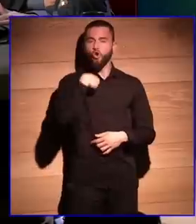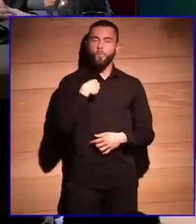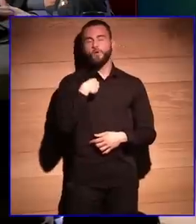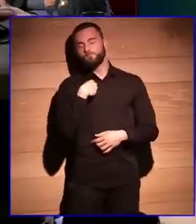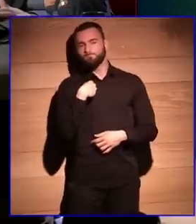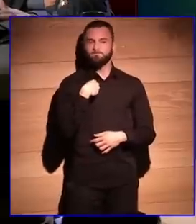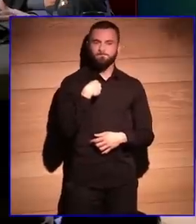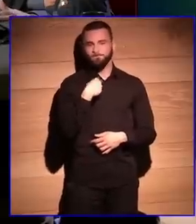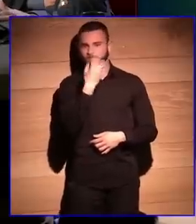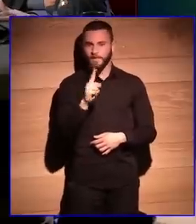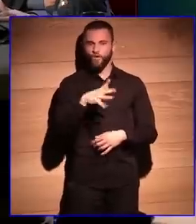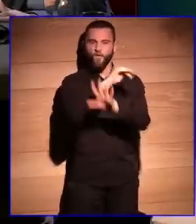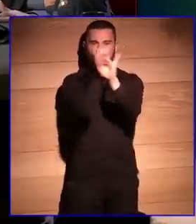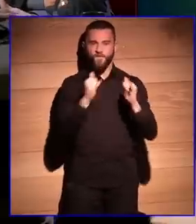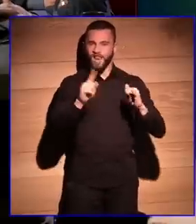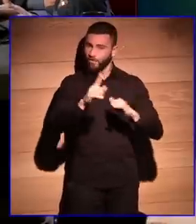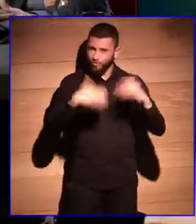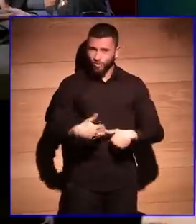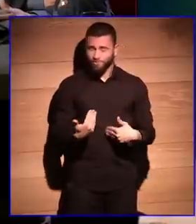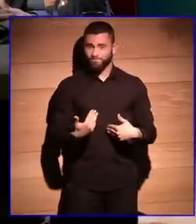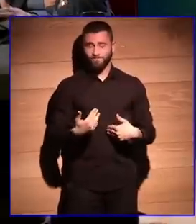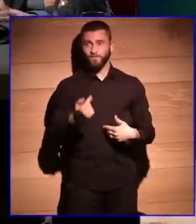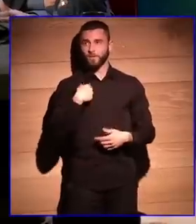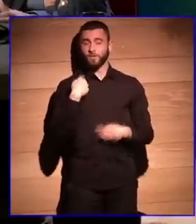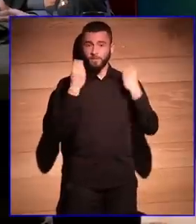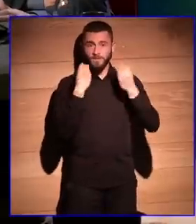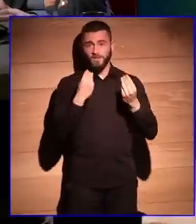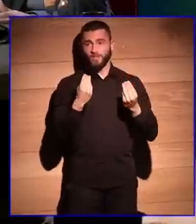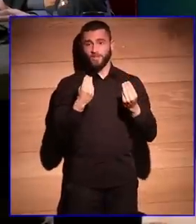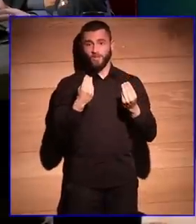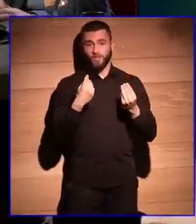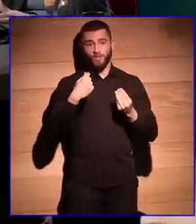me lo como, ¿vale? Pero no estoy feliz. O sea, digo, ojalá no lo cobraran.